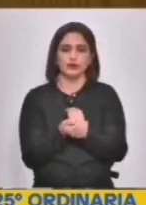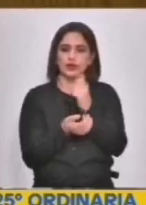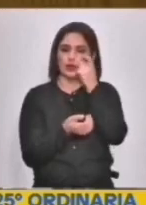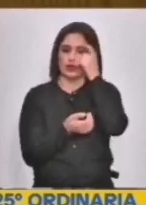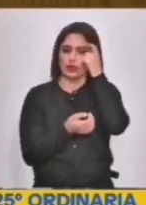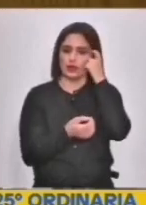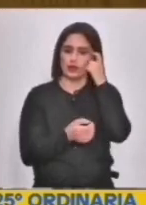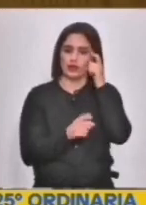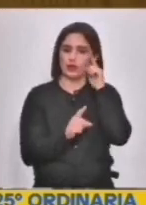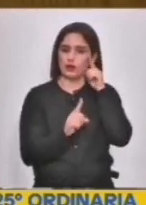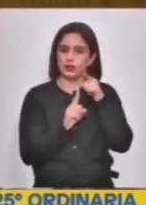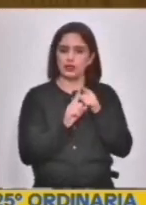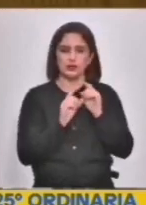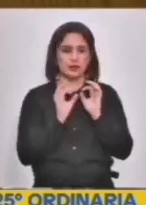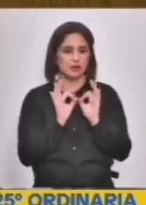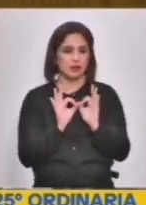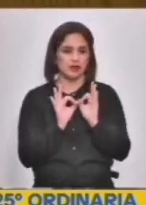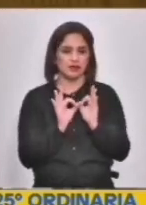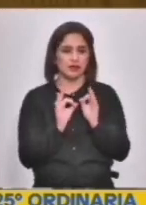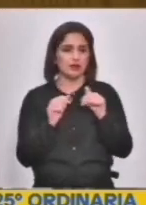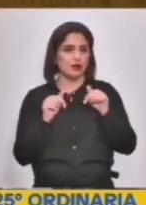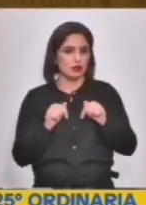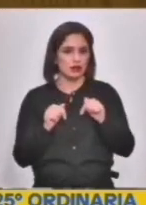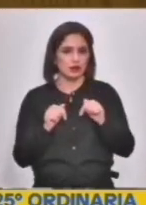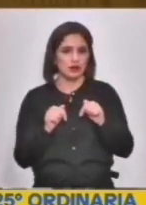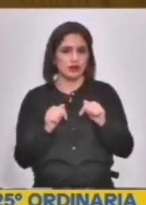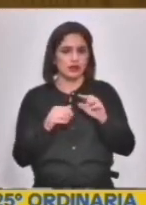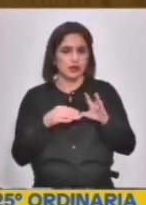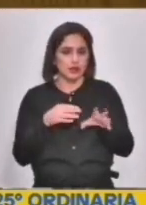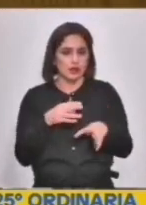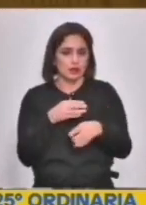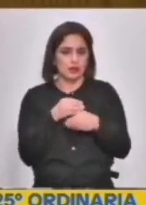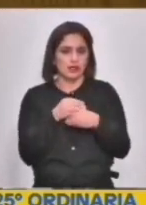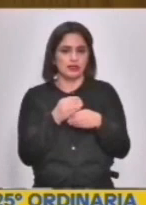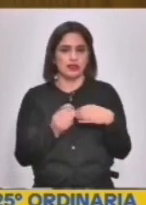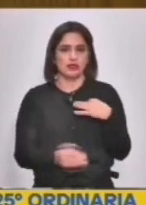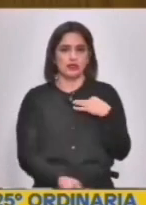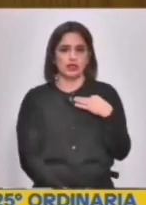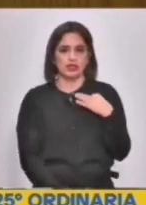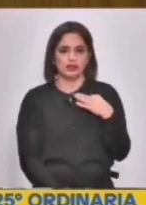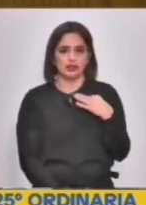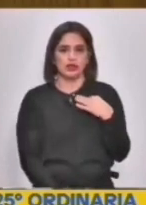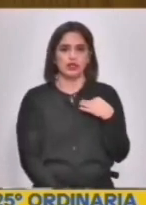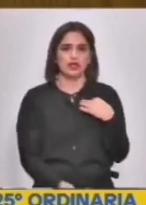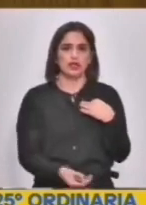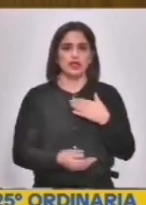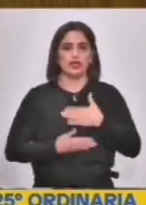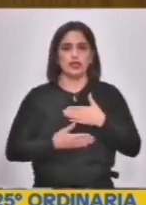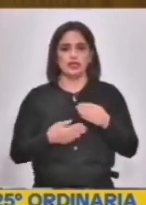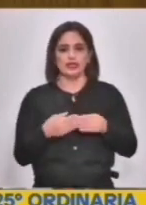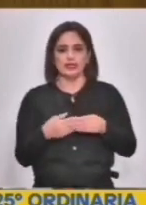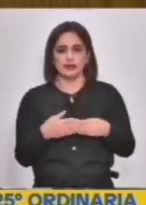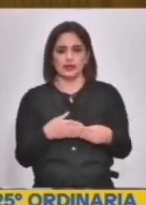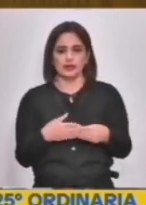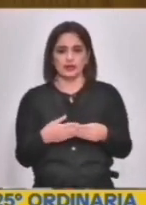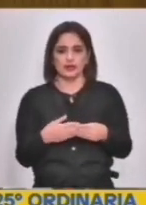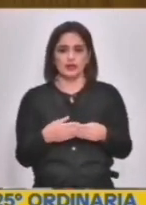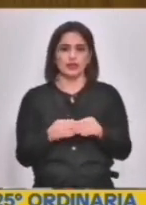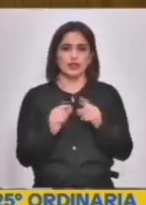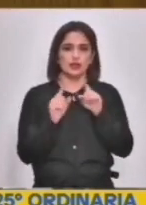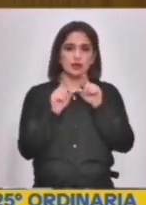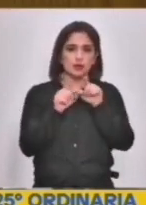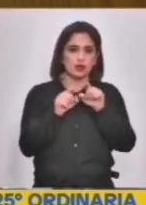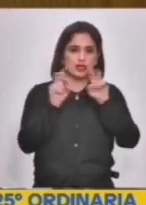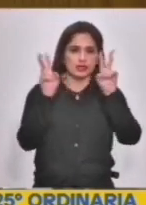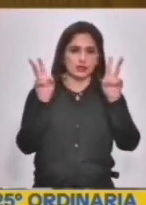apunta perfectamente a lo que hoy día es parte de lo que la ciudadanía pide ese flexibiliza y por por esa misma